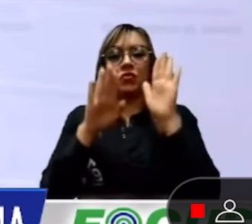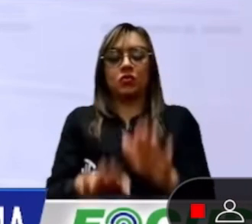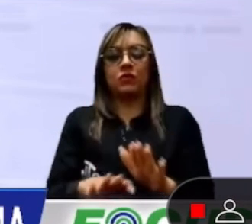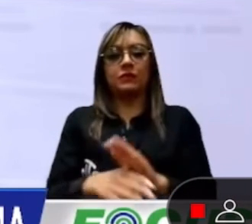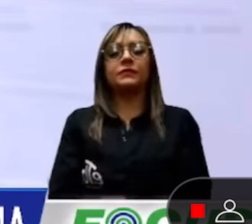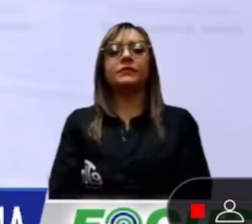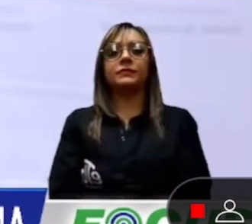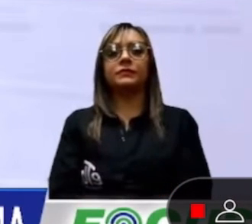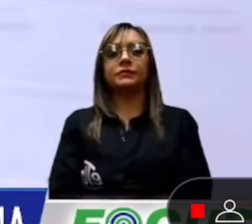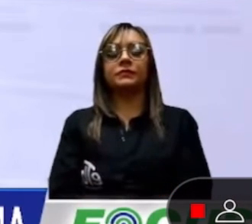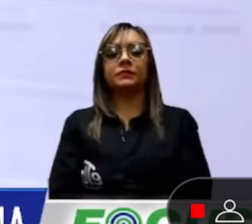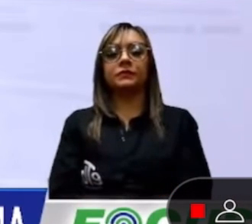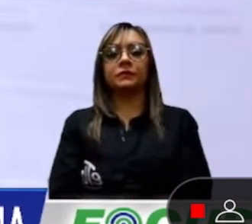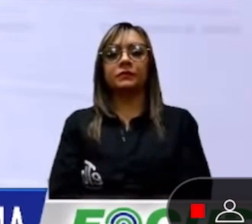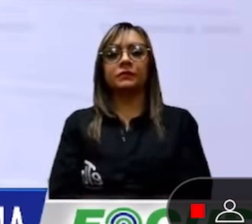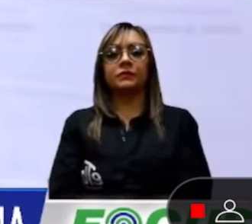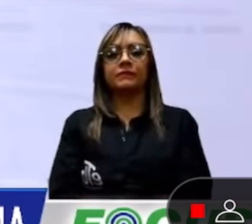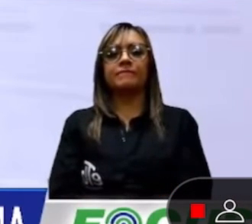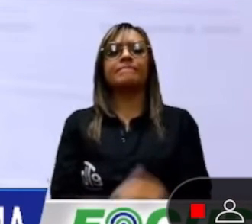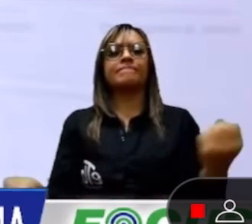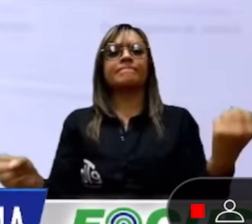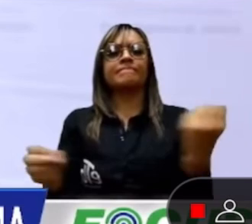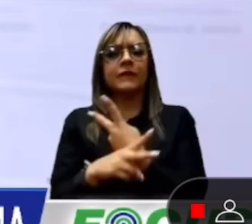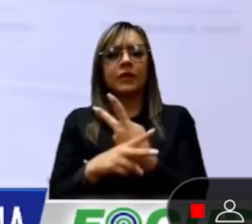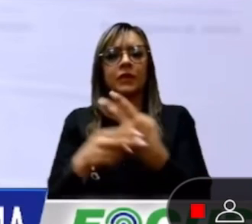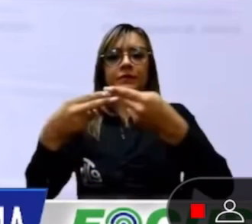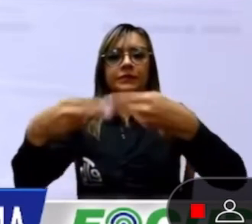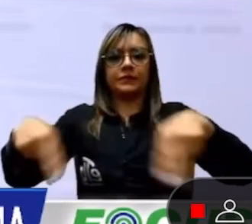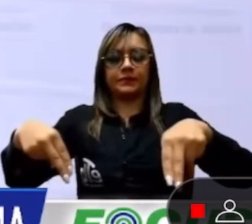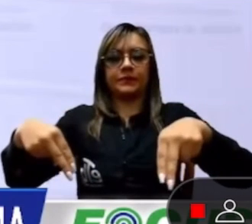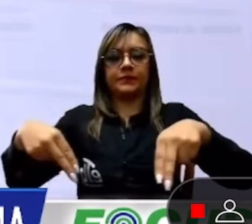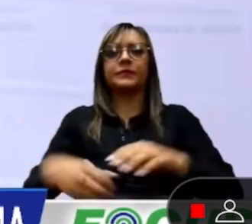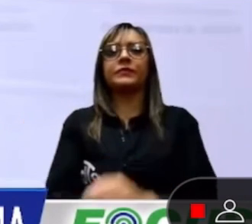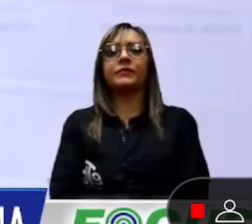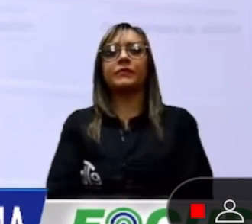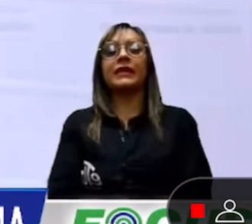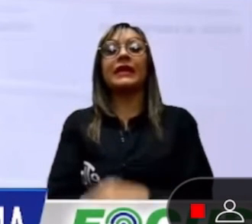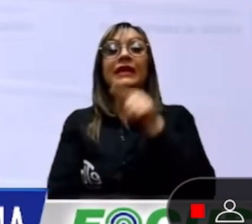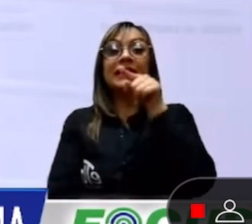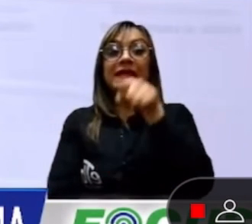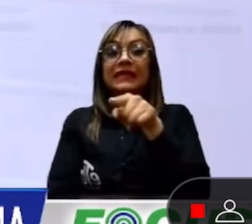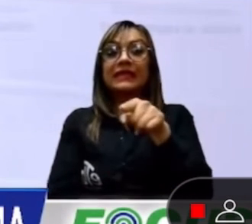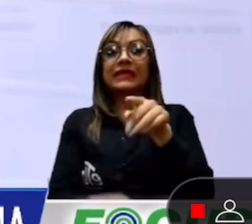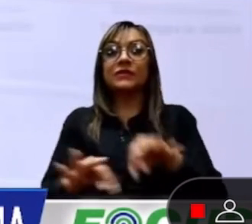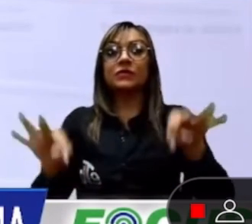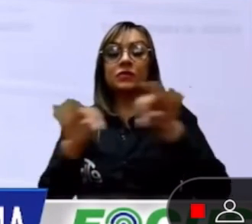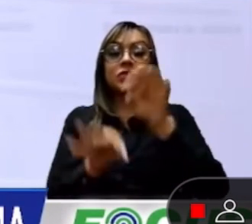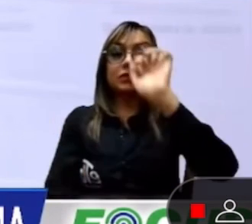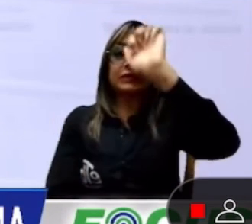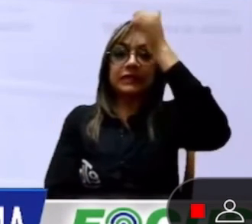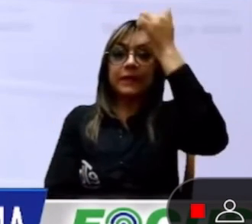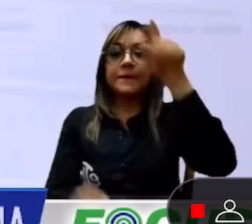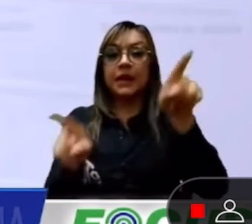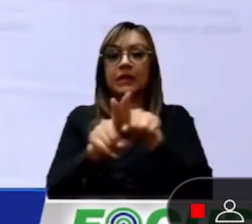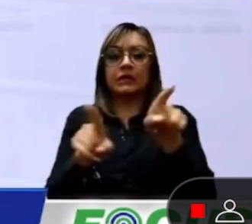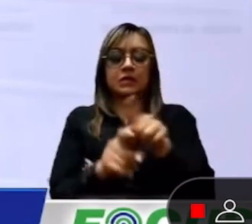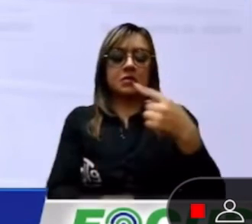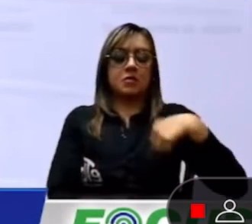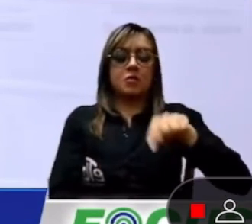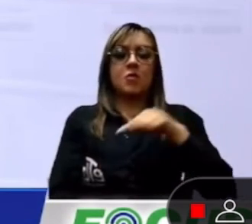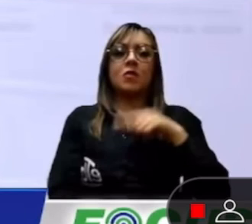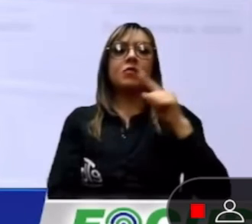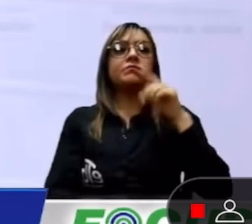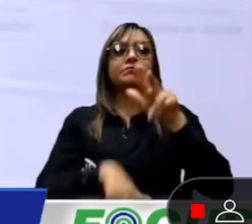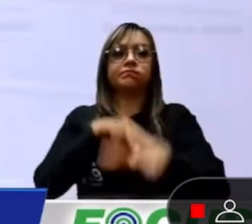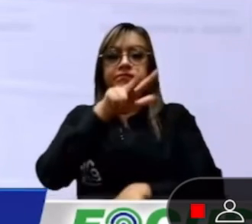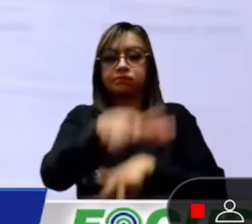estos casos violencia de género Este ha sido un tema prioritario para mí durante